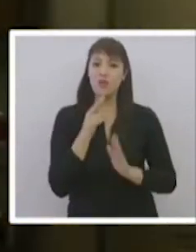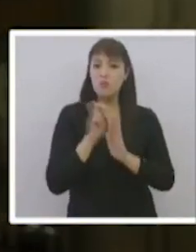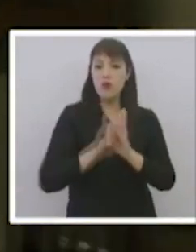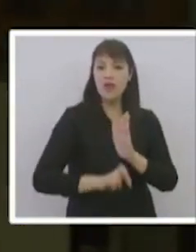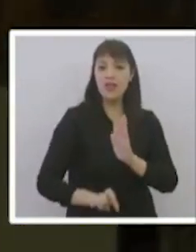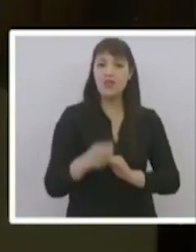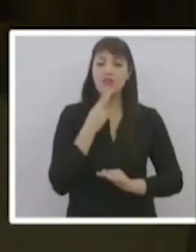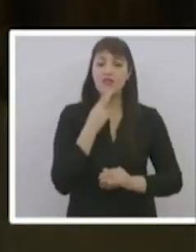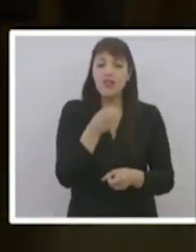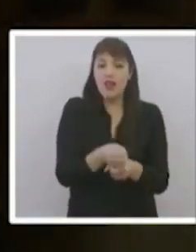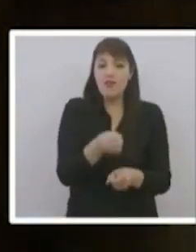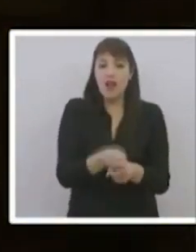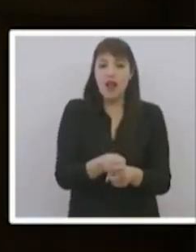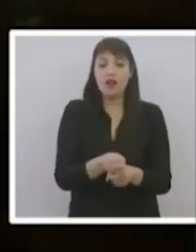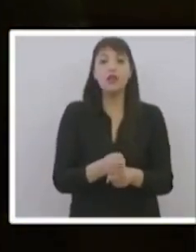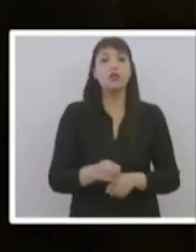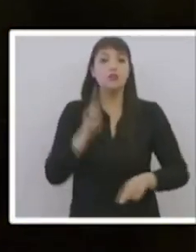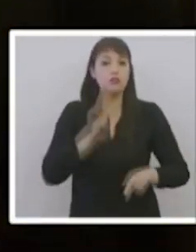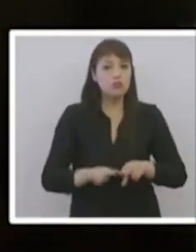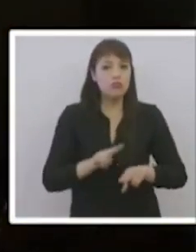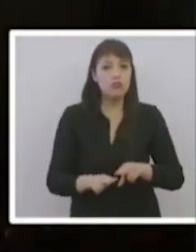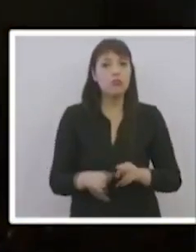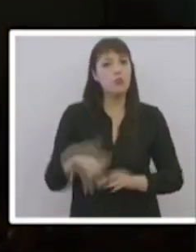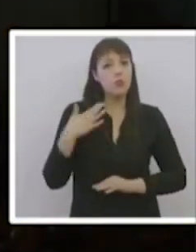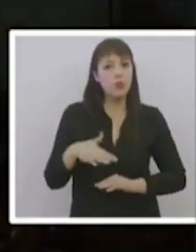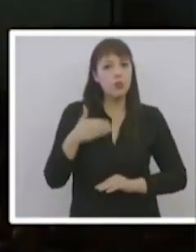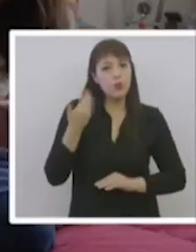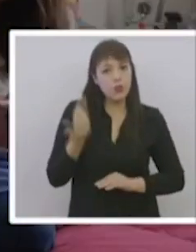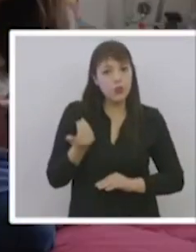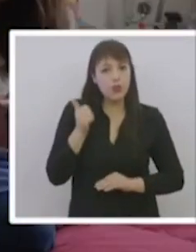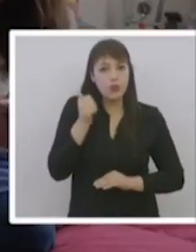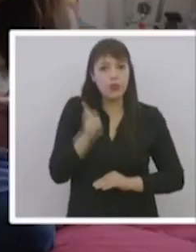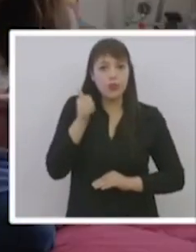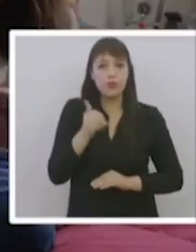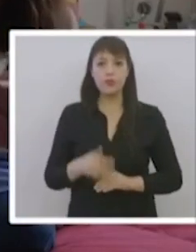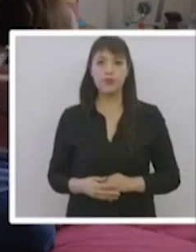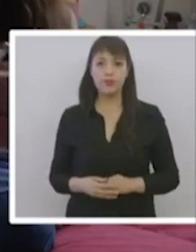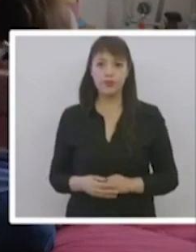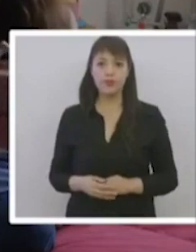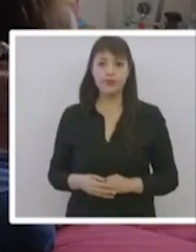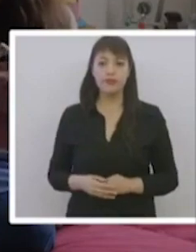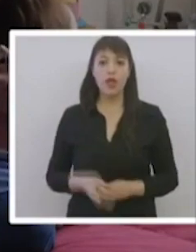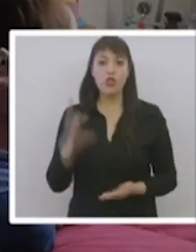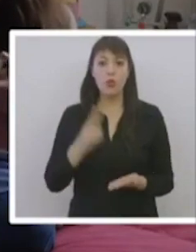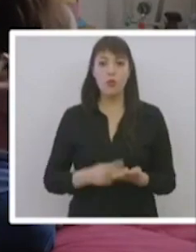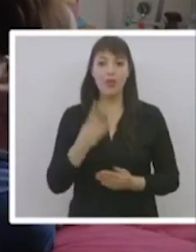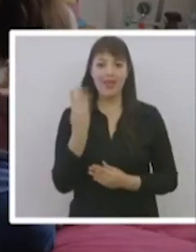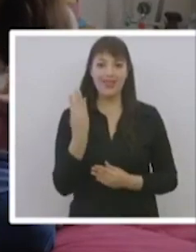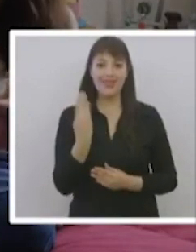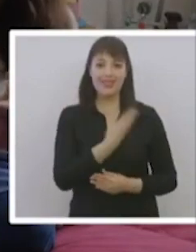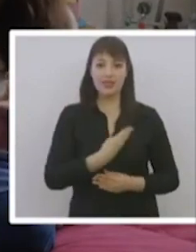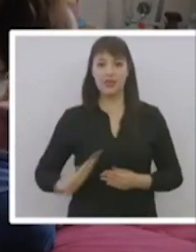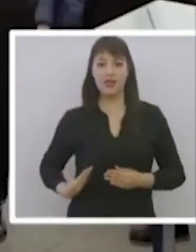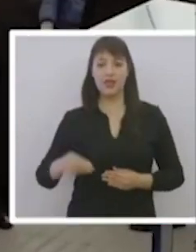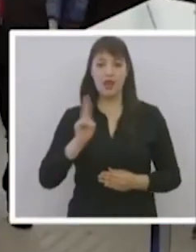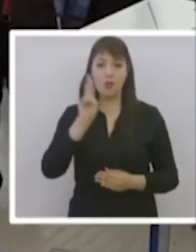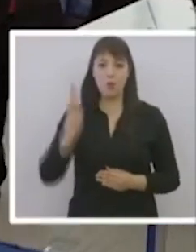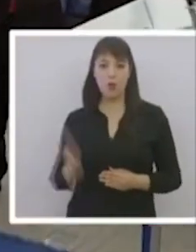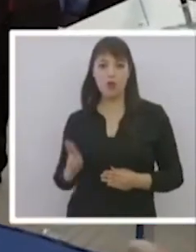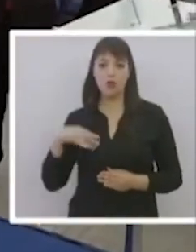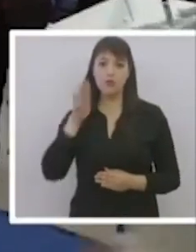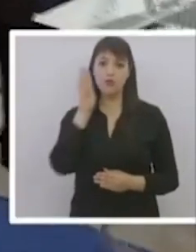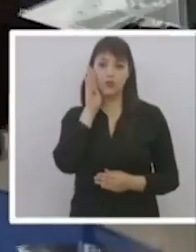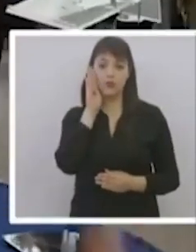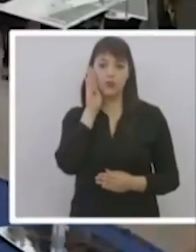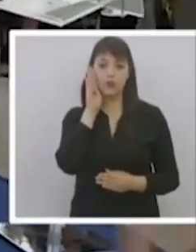parte de ninguna institución del Estado, y es ahí donde también se están maximizando los esfuerzos. Uno de los, como para contarles a grandes rasgos, porque hay varias